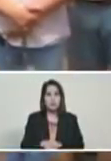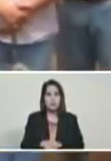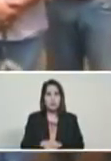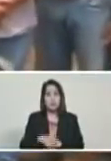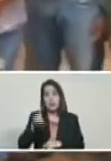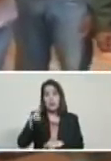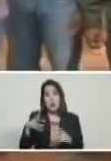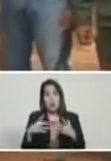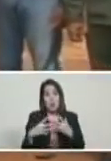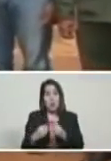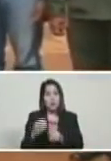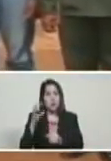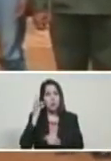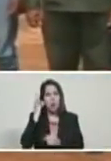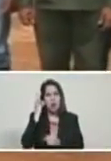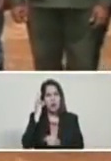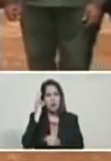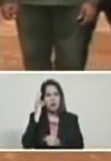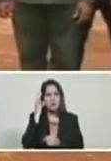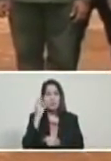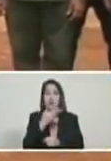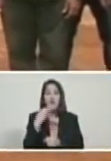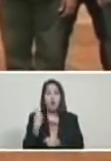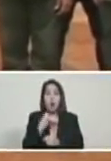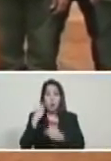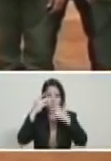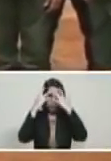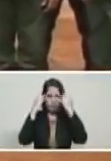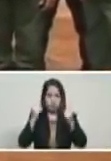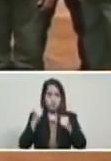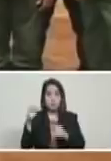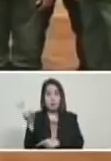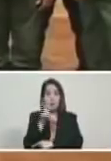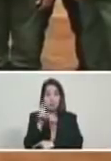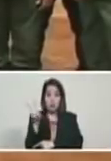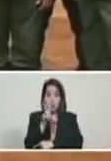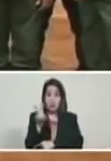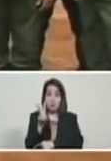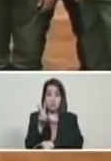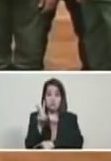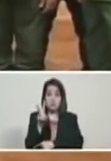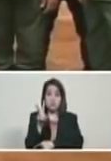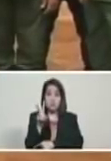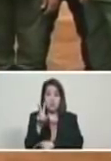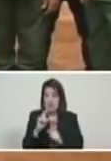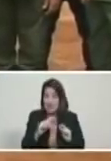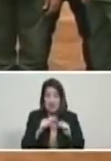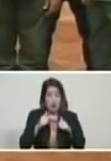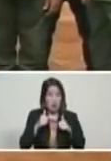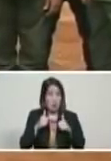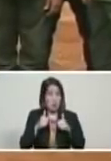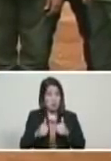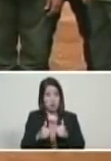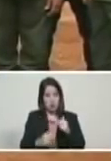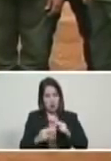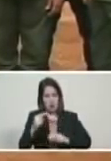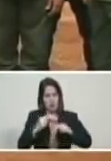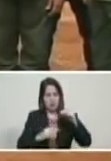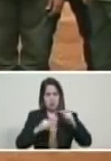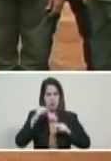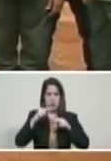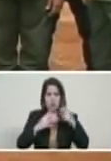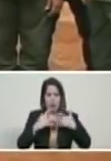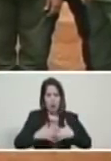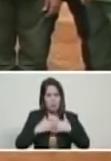acompaña Adriana Sánchez, que es una joven profesional venezolana que ha estado desde el principio en la construcción, liderando